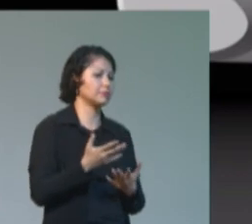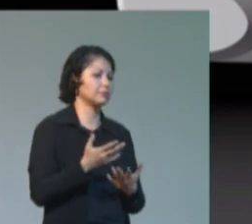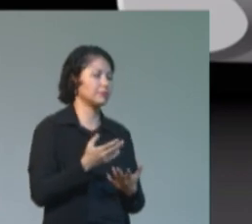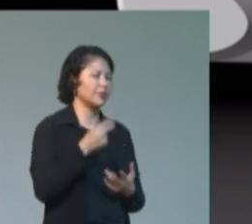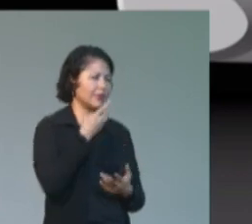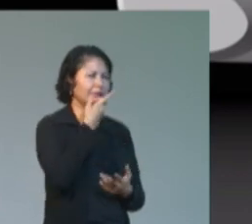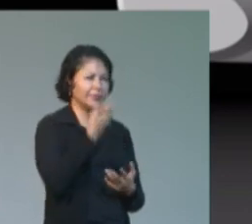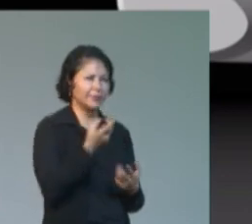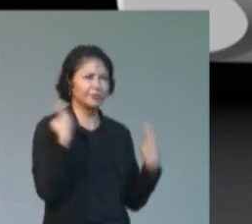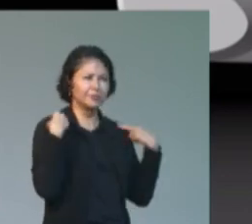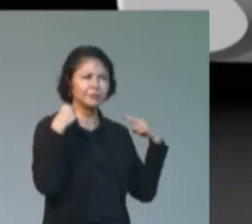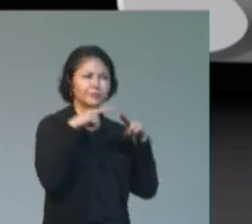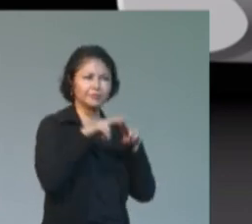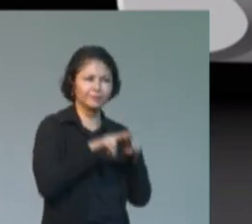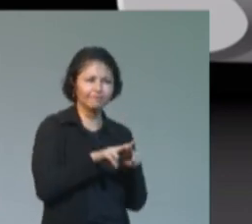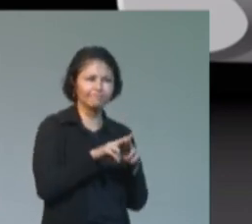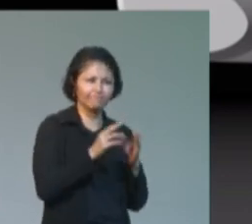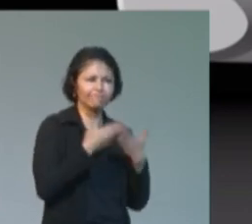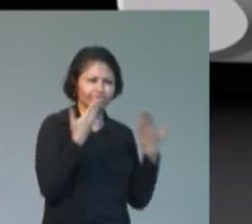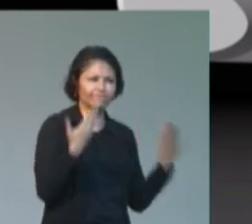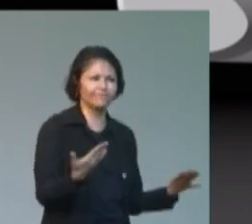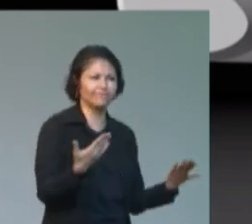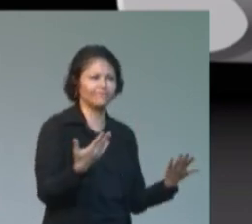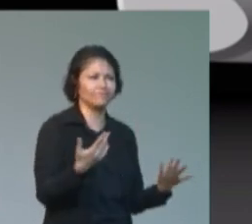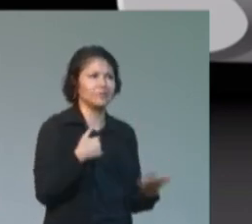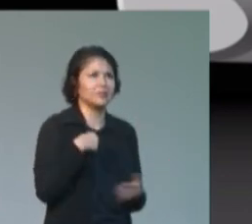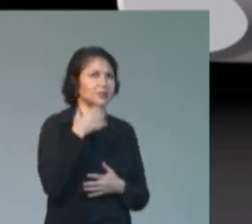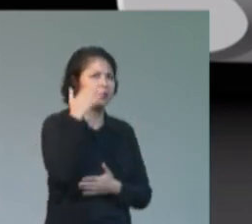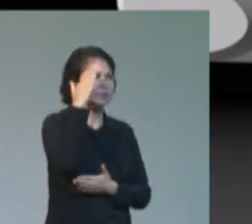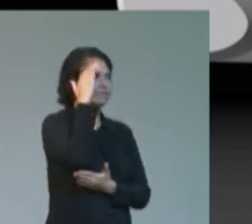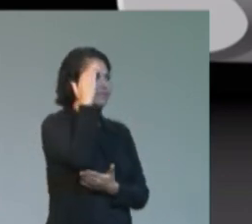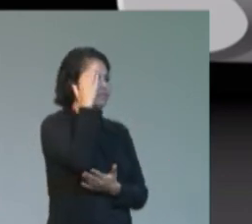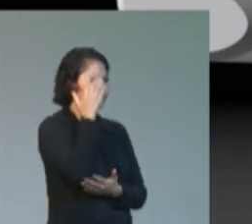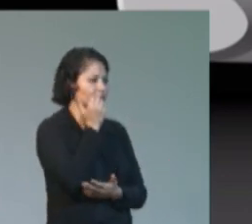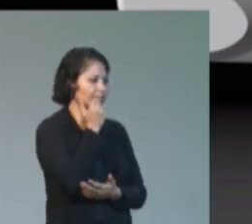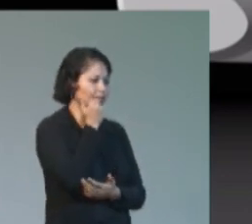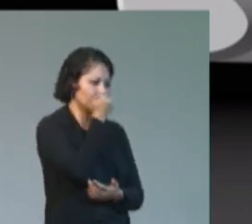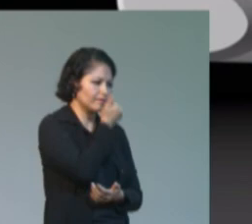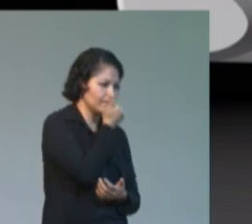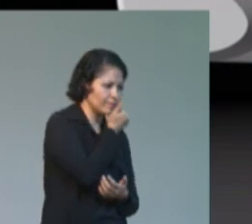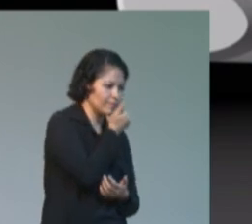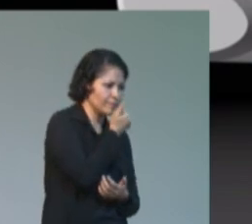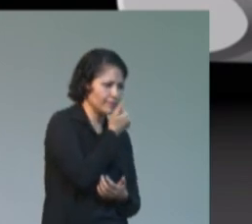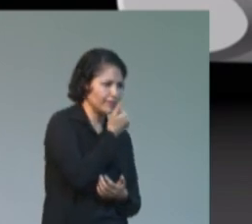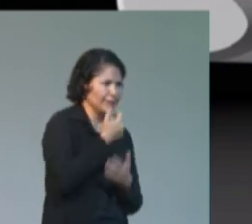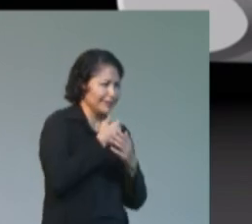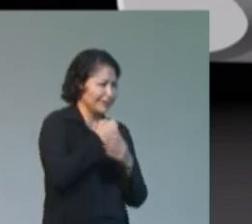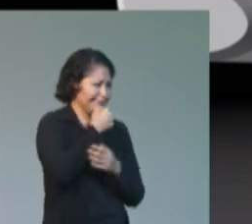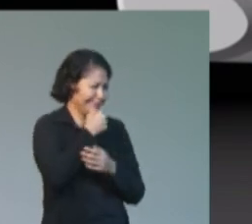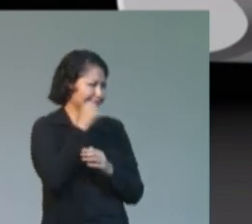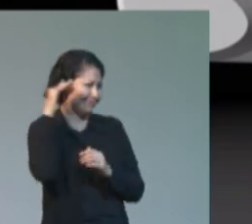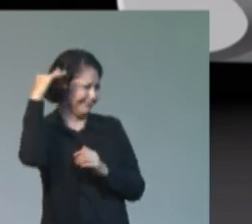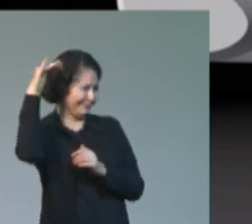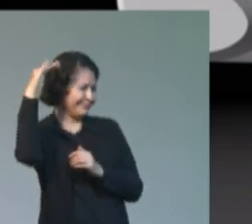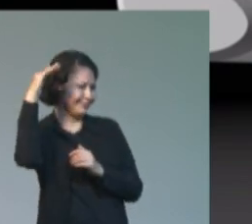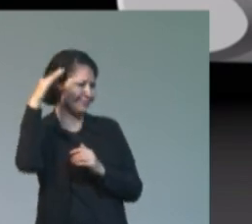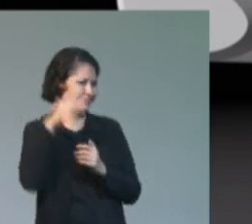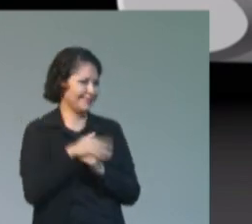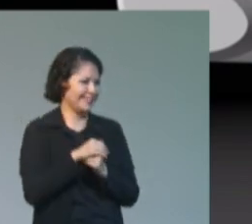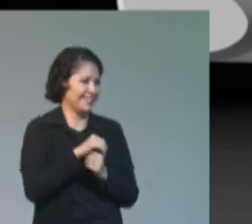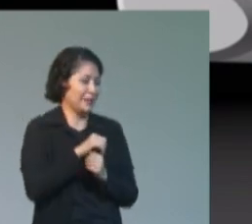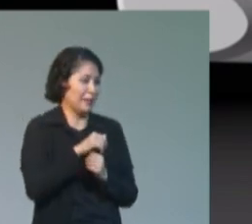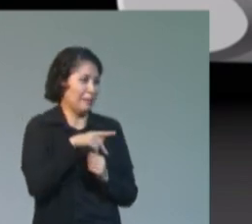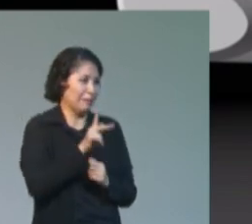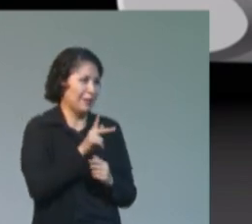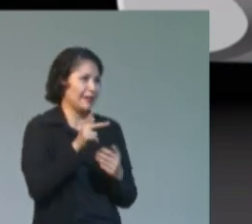nos encontramos en una fuerte paranoia por una parte tenemos alumnos del siglo 21 por otra parte nosotros mismos somos de